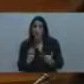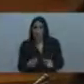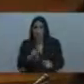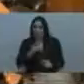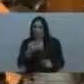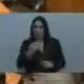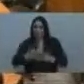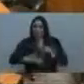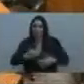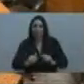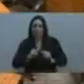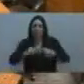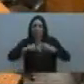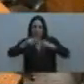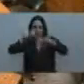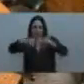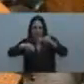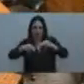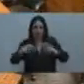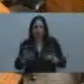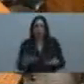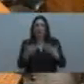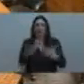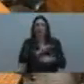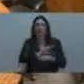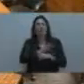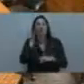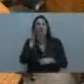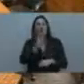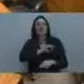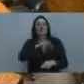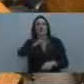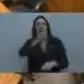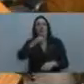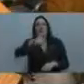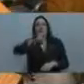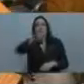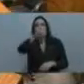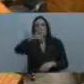acometerlo. Gracias, señora consejera. Señor González Medina tiene la palabra.